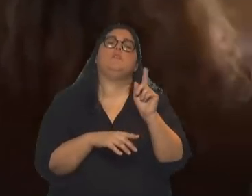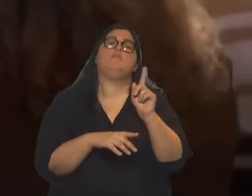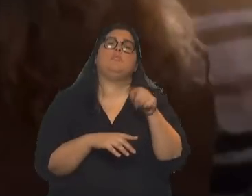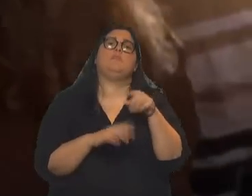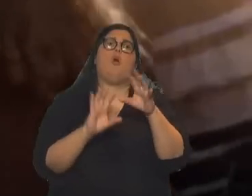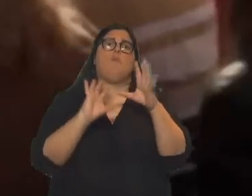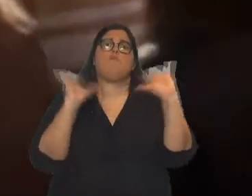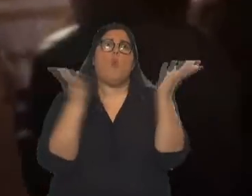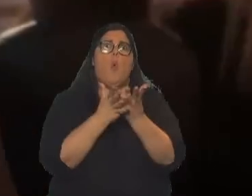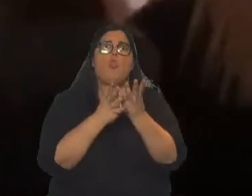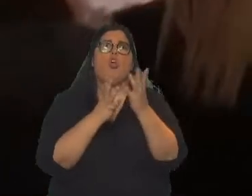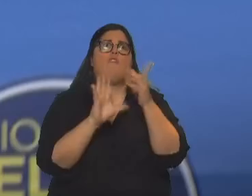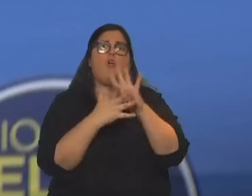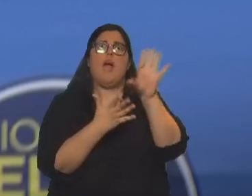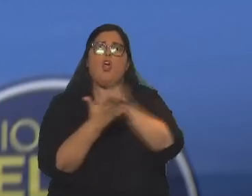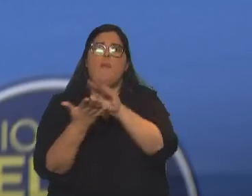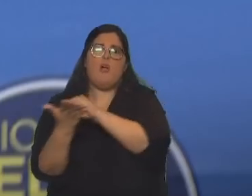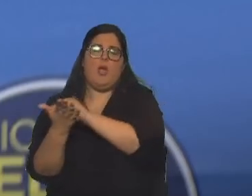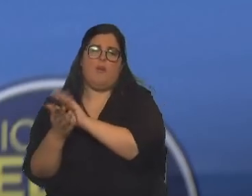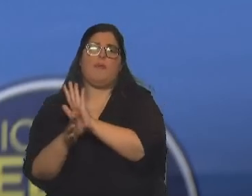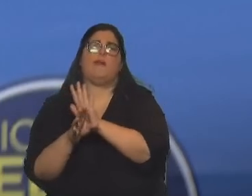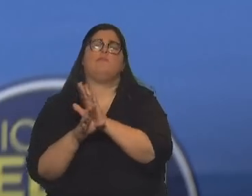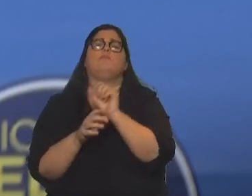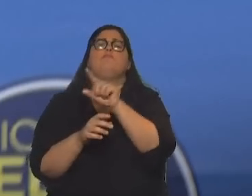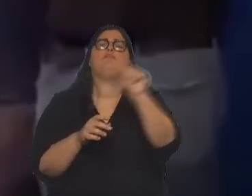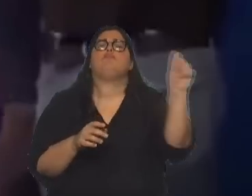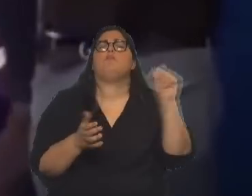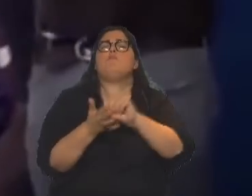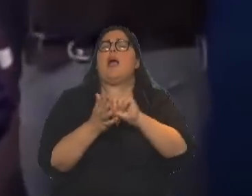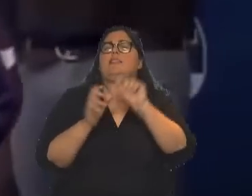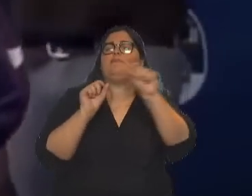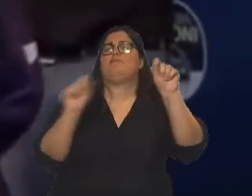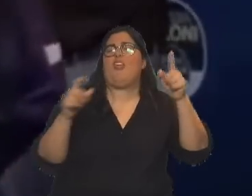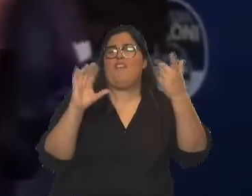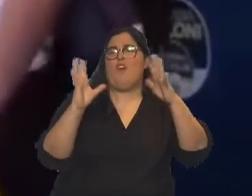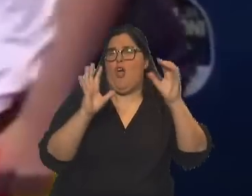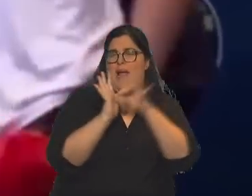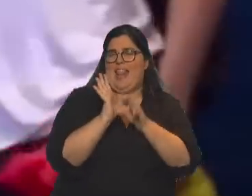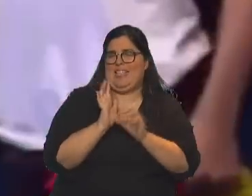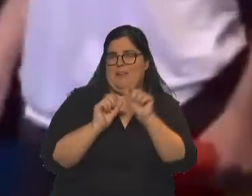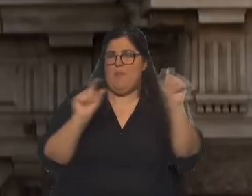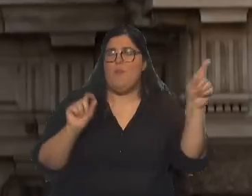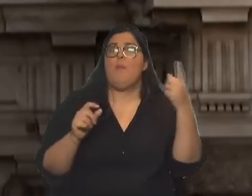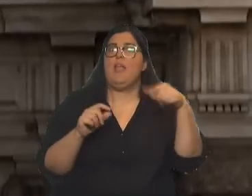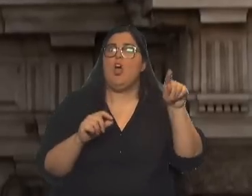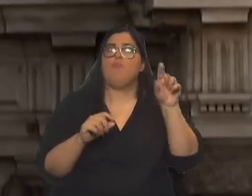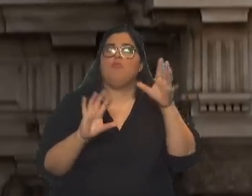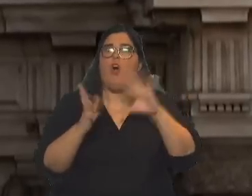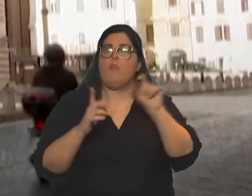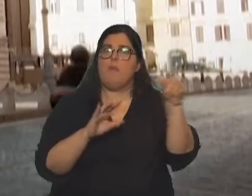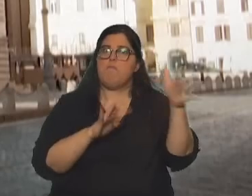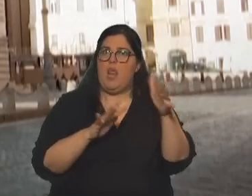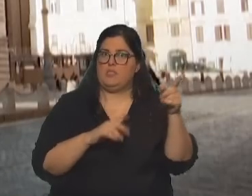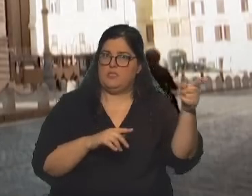del mundo, con las características específicas de cada contexto nacional, aunque con algunos rasgos comunes. Marca la crisis